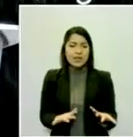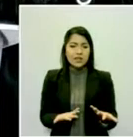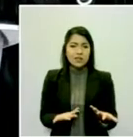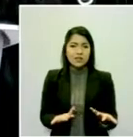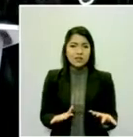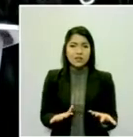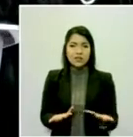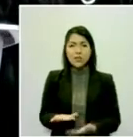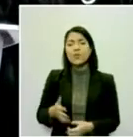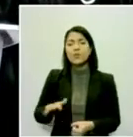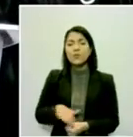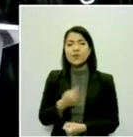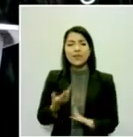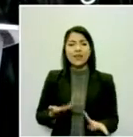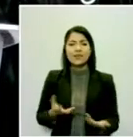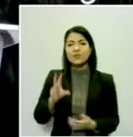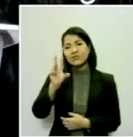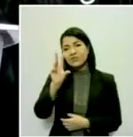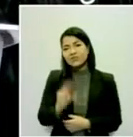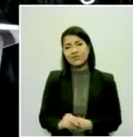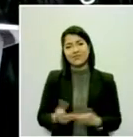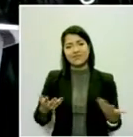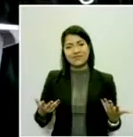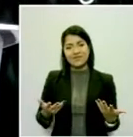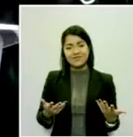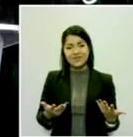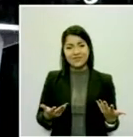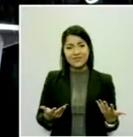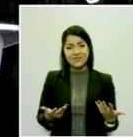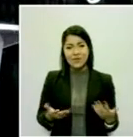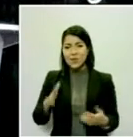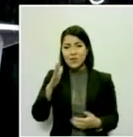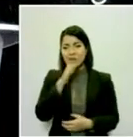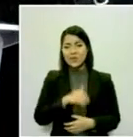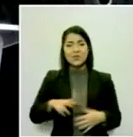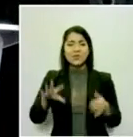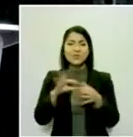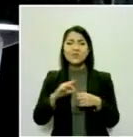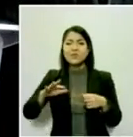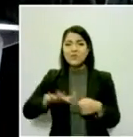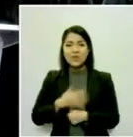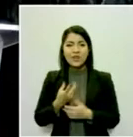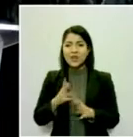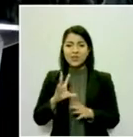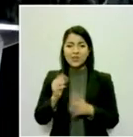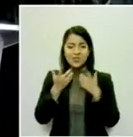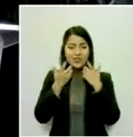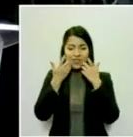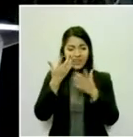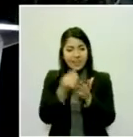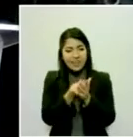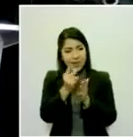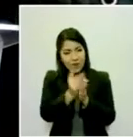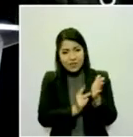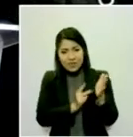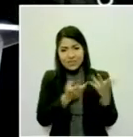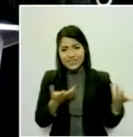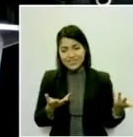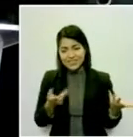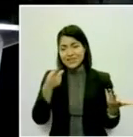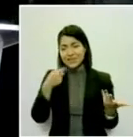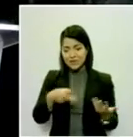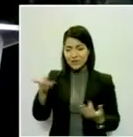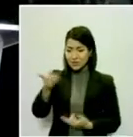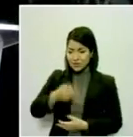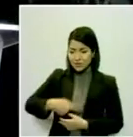el tema de que no quieran regresar a clases, ¿no? Entonces, aquí vamos a, se